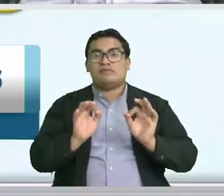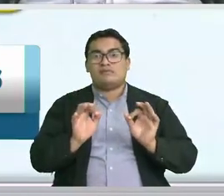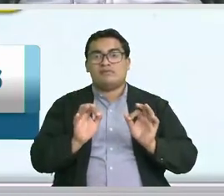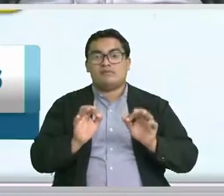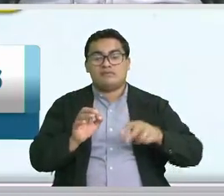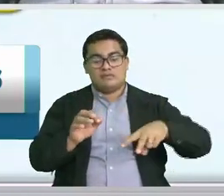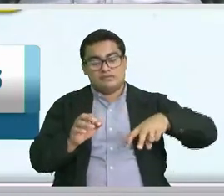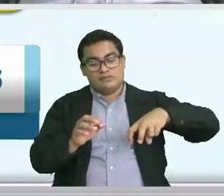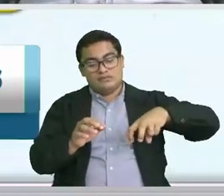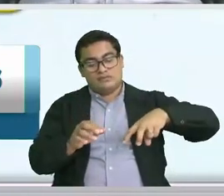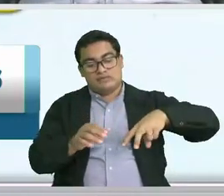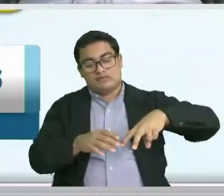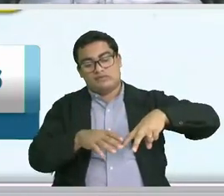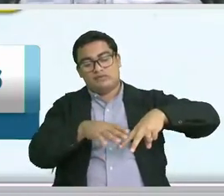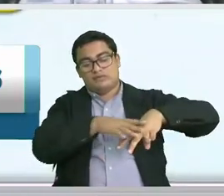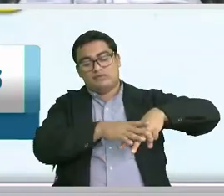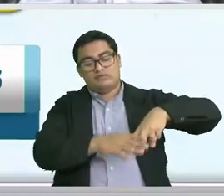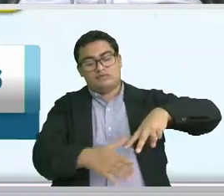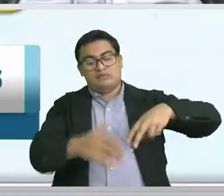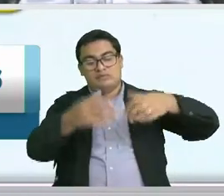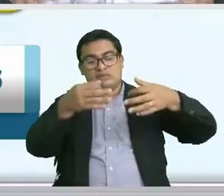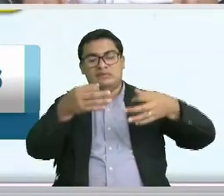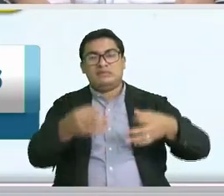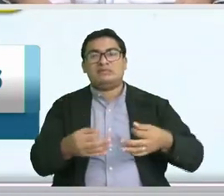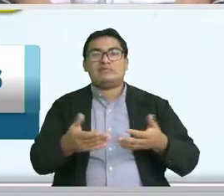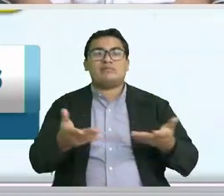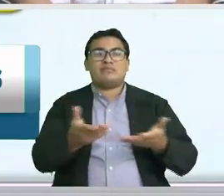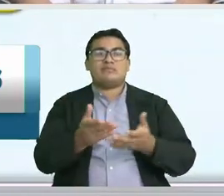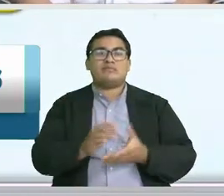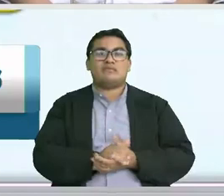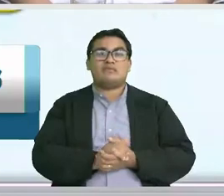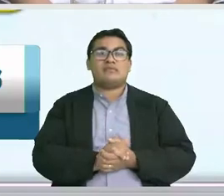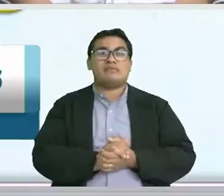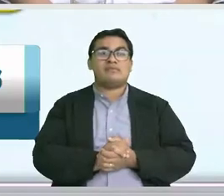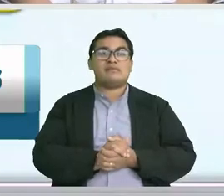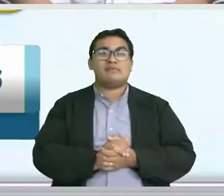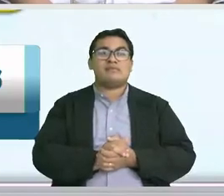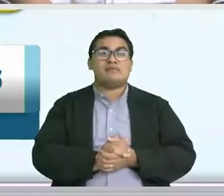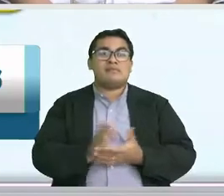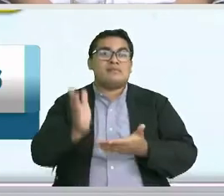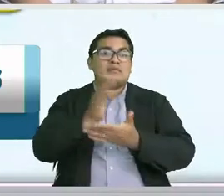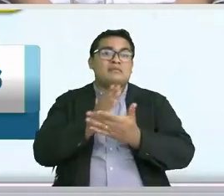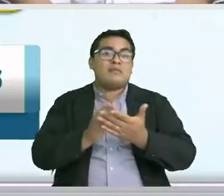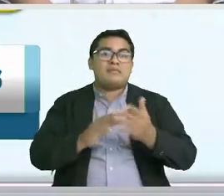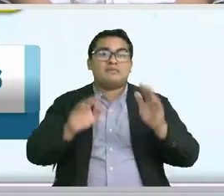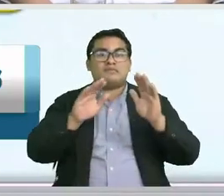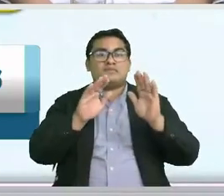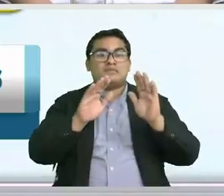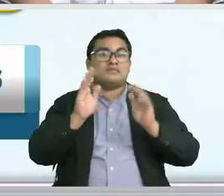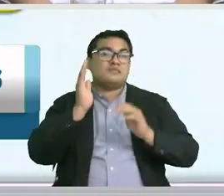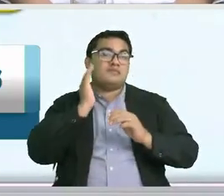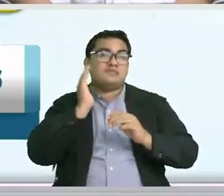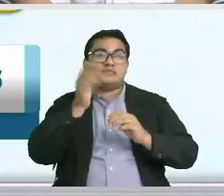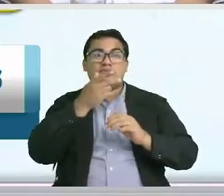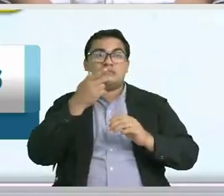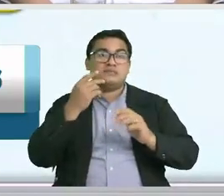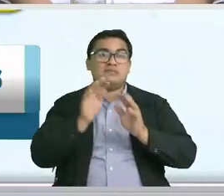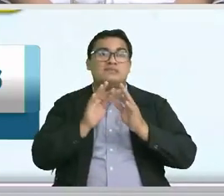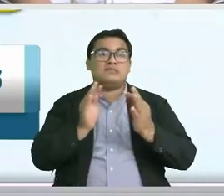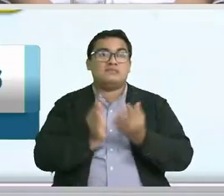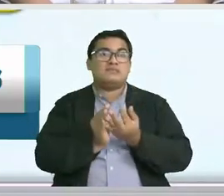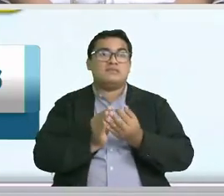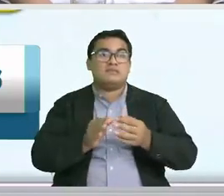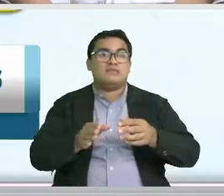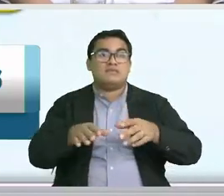rodillitas, incluso llegando al genu valgum, que es lo contrario al genu varum. Y algunas creencias de las madres, los padres de la familia, es amarrarle los